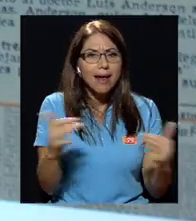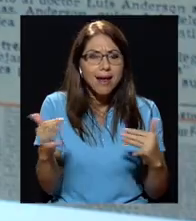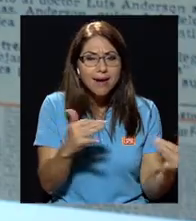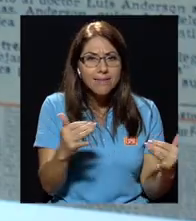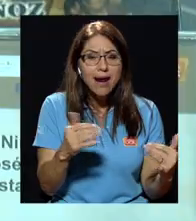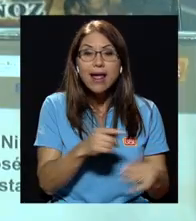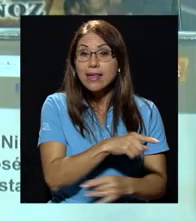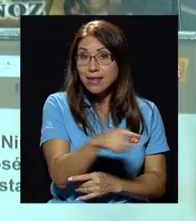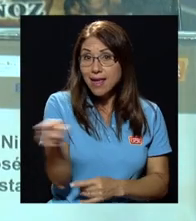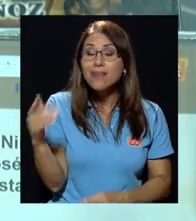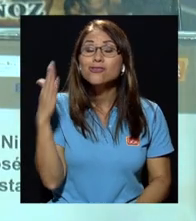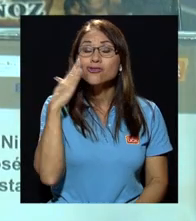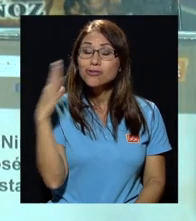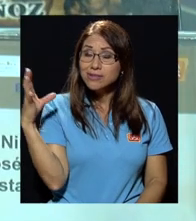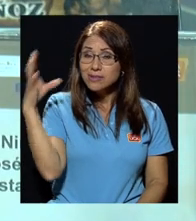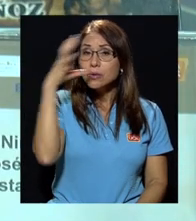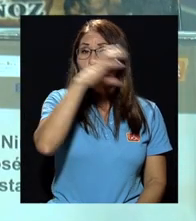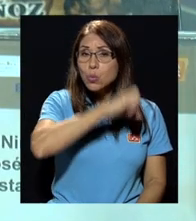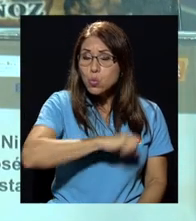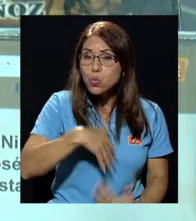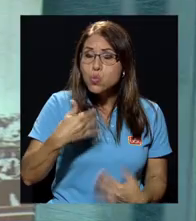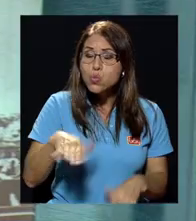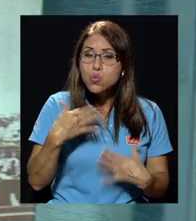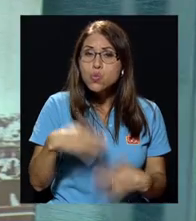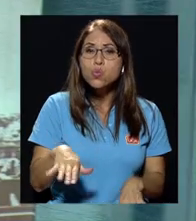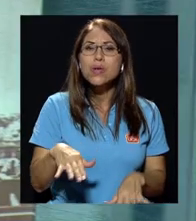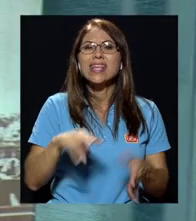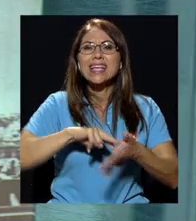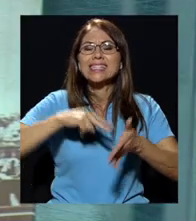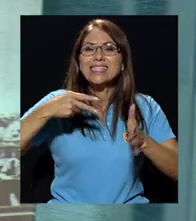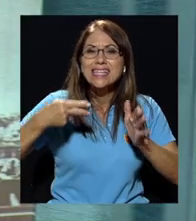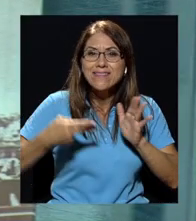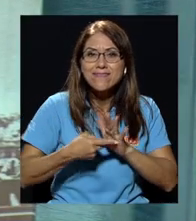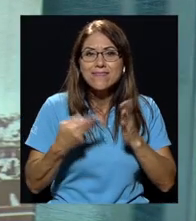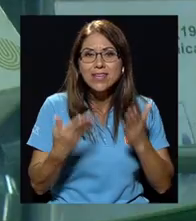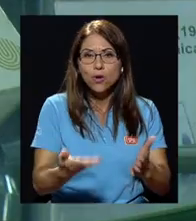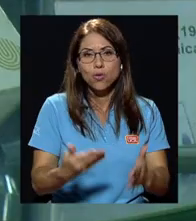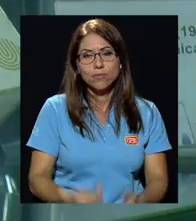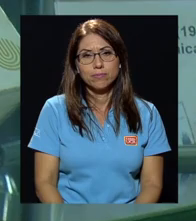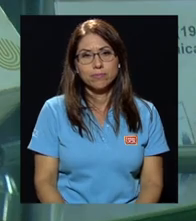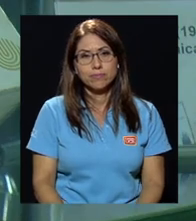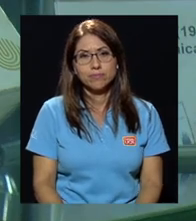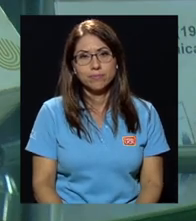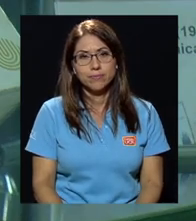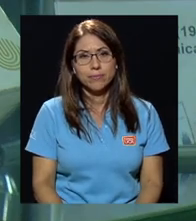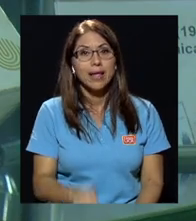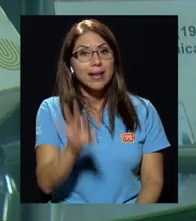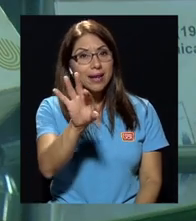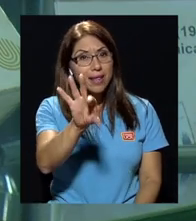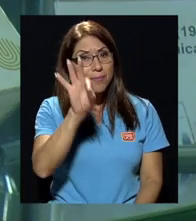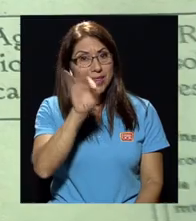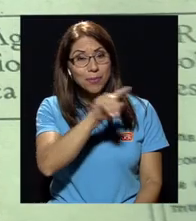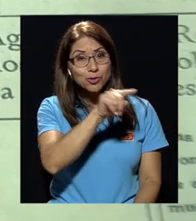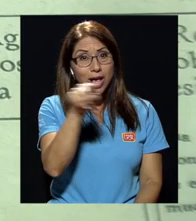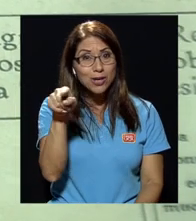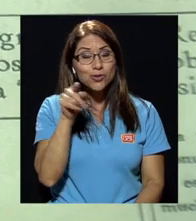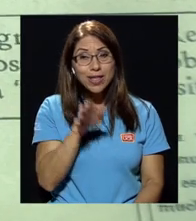valore profundamente lo que significó. Le invitamos a que visite